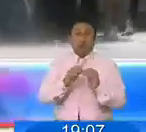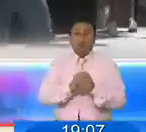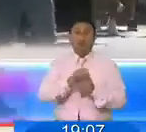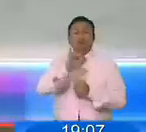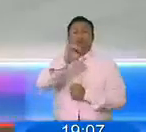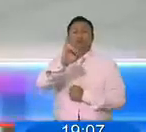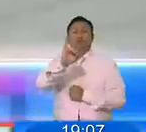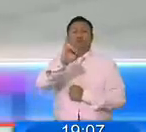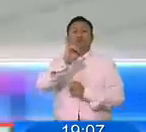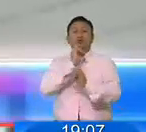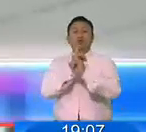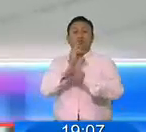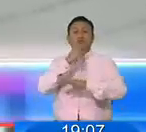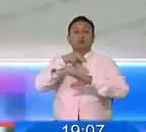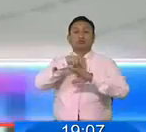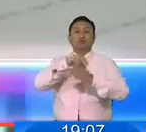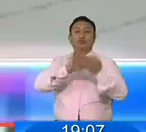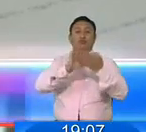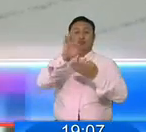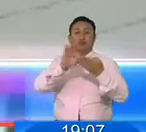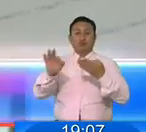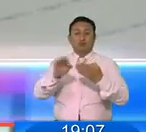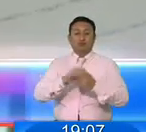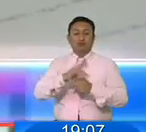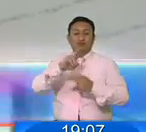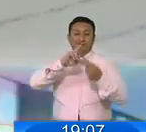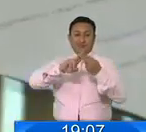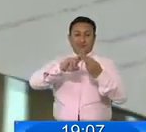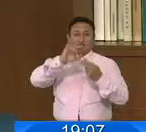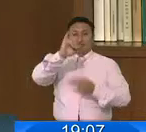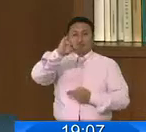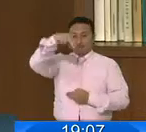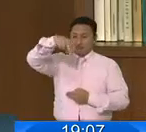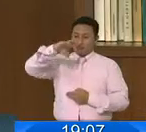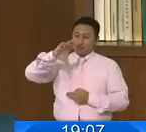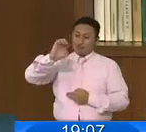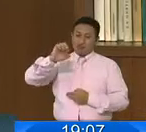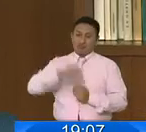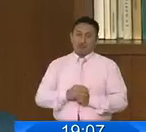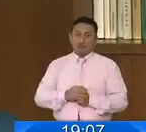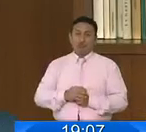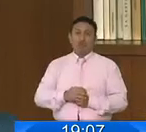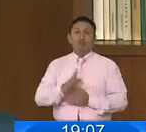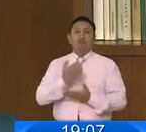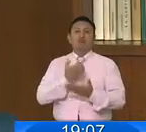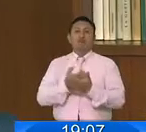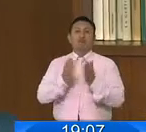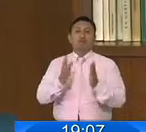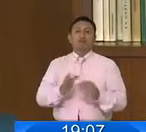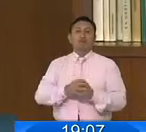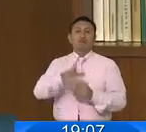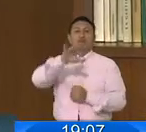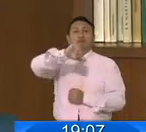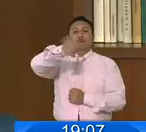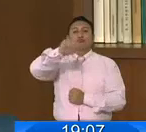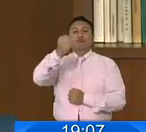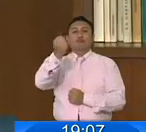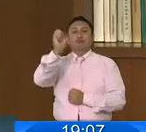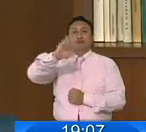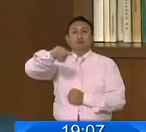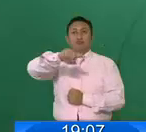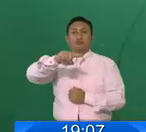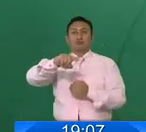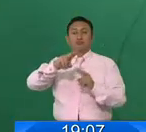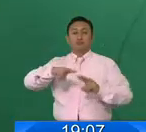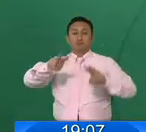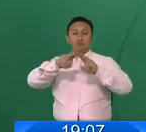instituto nacional de estadísticas y censos inec un cambio que para el economista josé hidalgo no muestra la corrección de los precios en